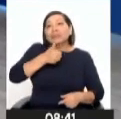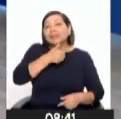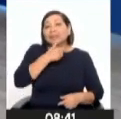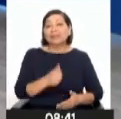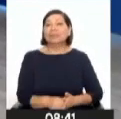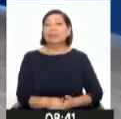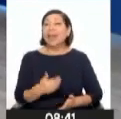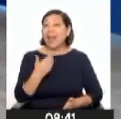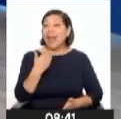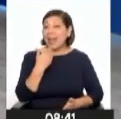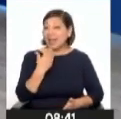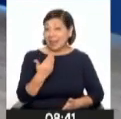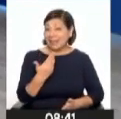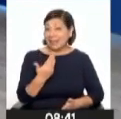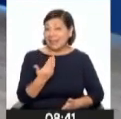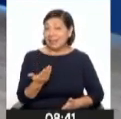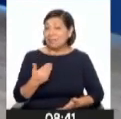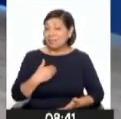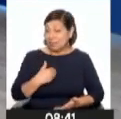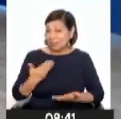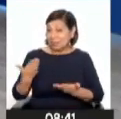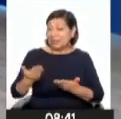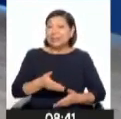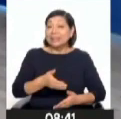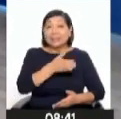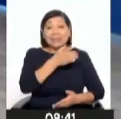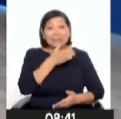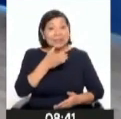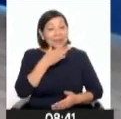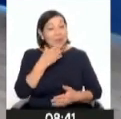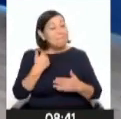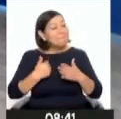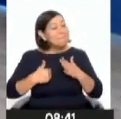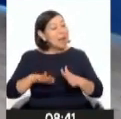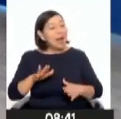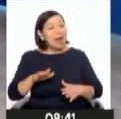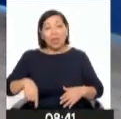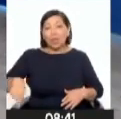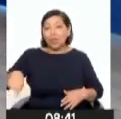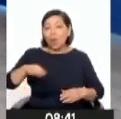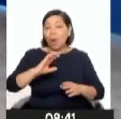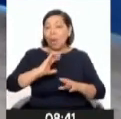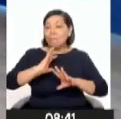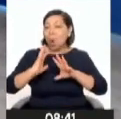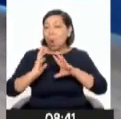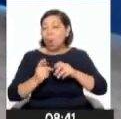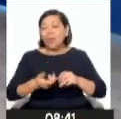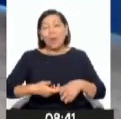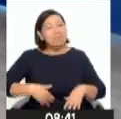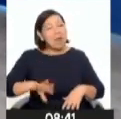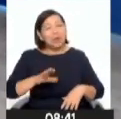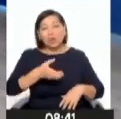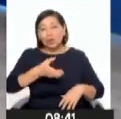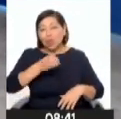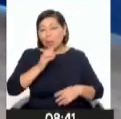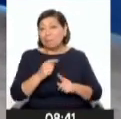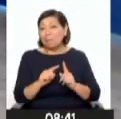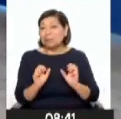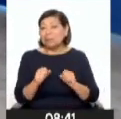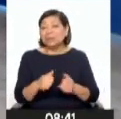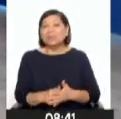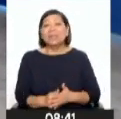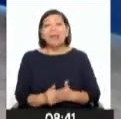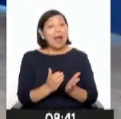Gracias por la invitación, María Fernanda. La cerveza es la bebida más tomada a nivel mundial. Es la cerveza